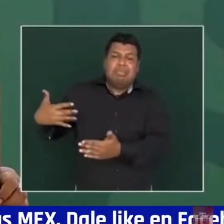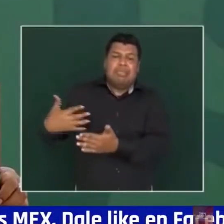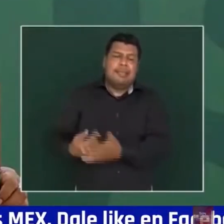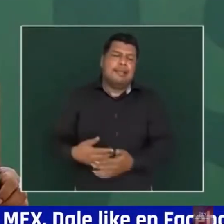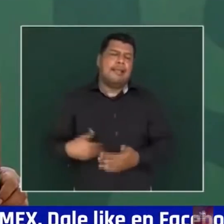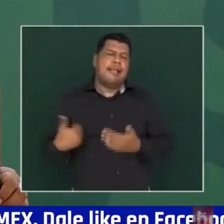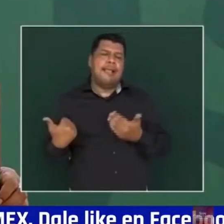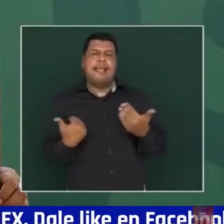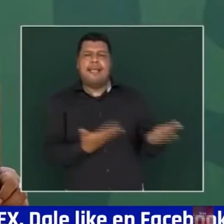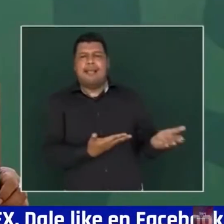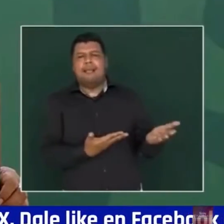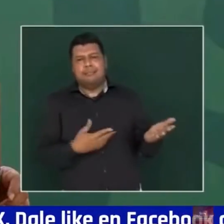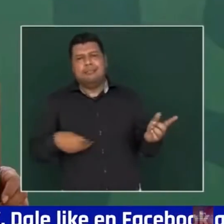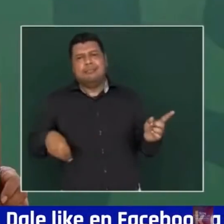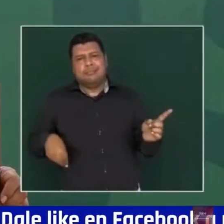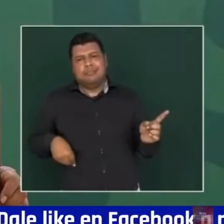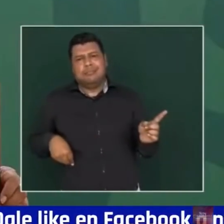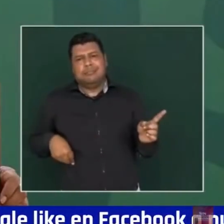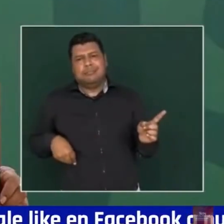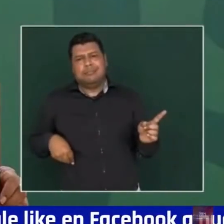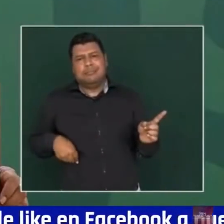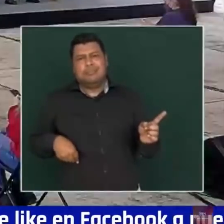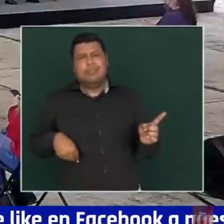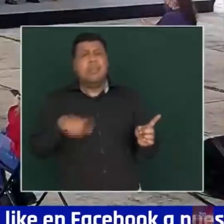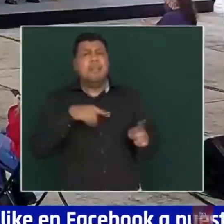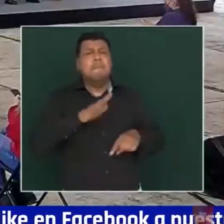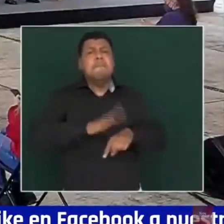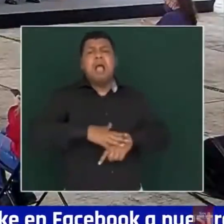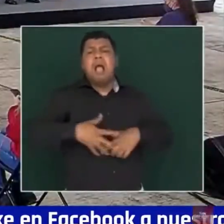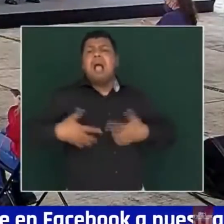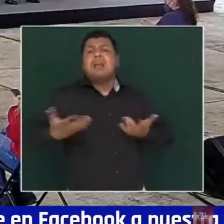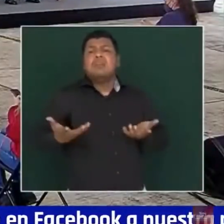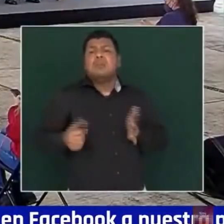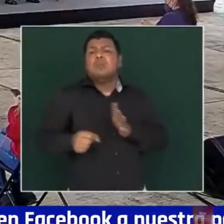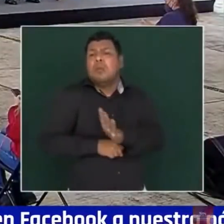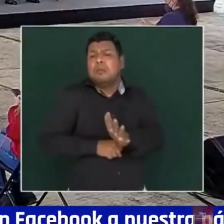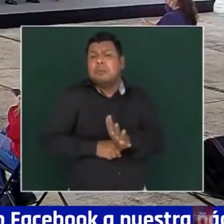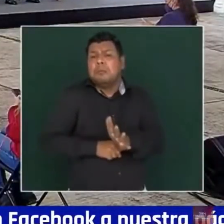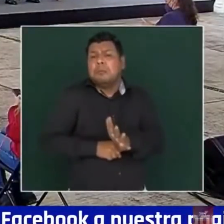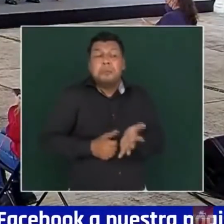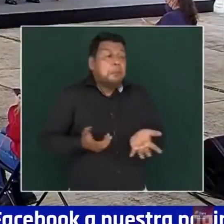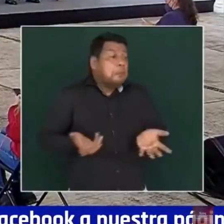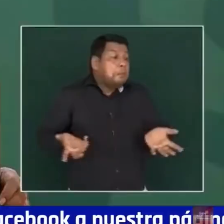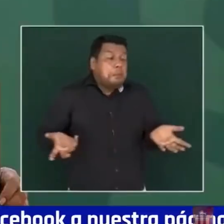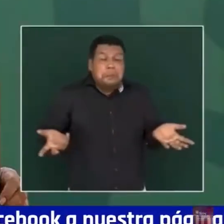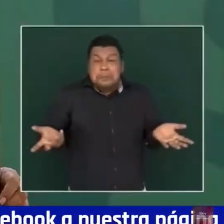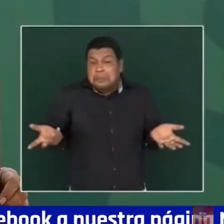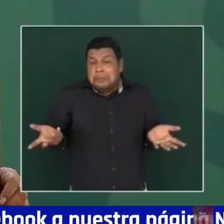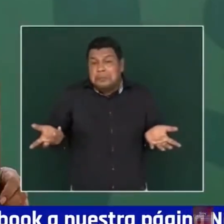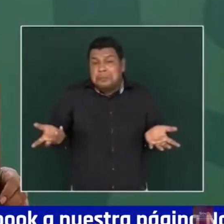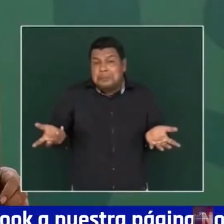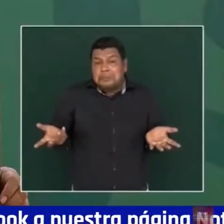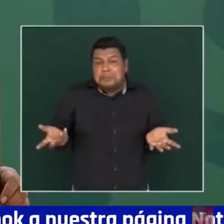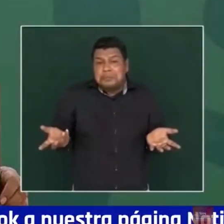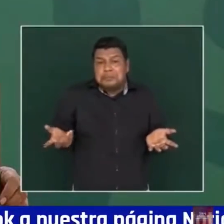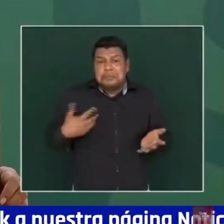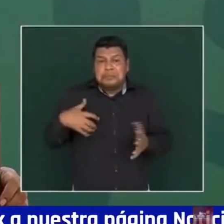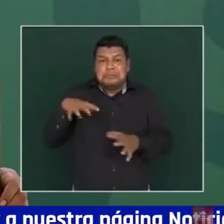en 1973 la catástrofe de los Chicago Boys en Chile, en donde